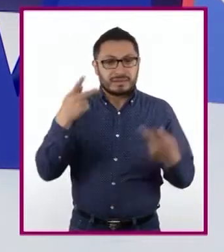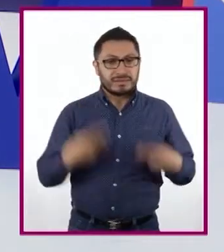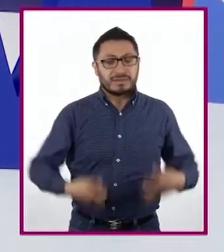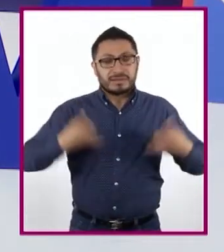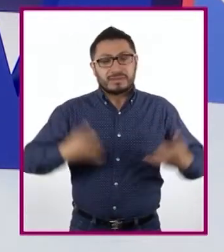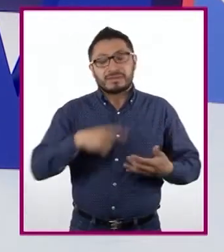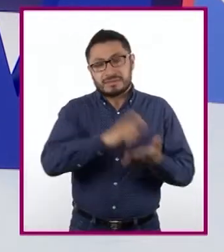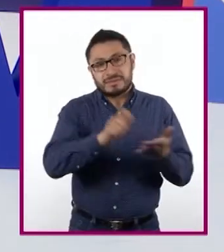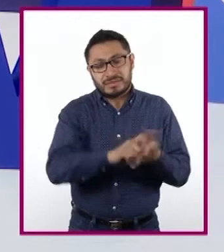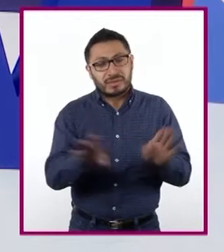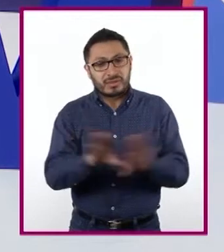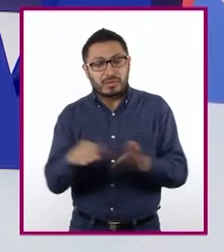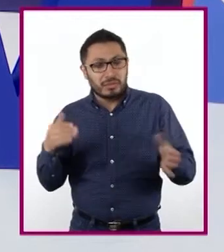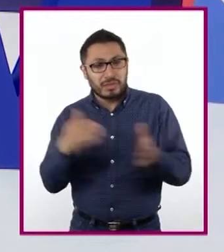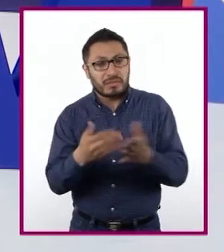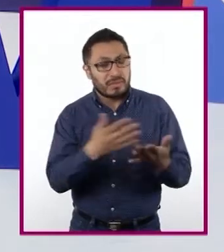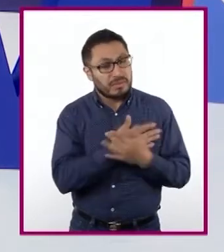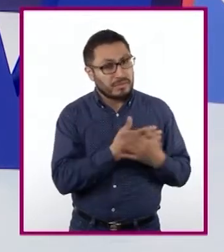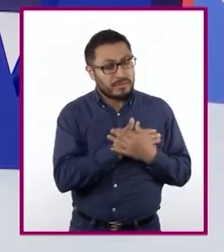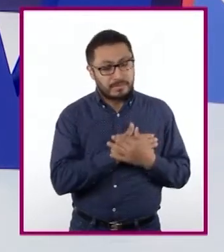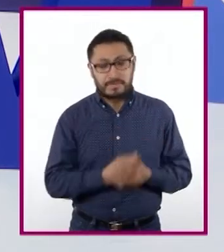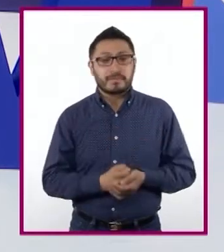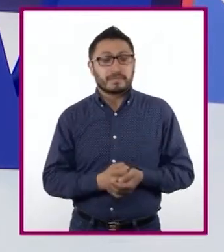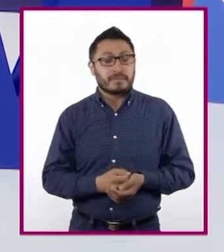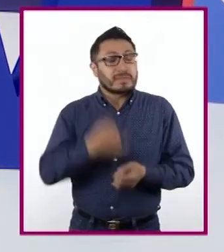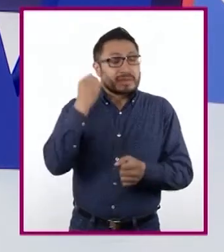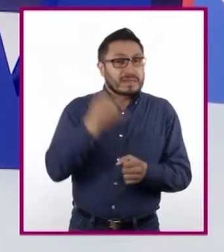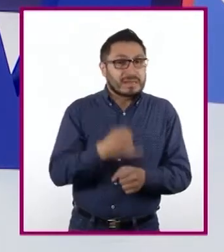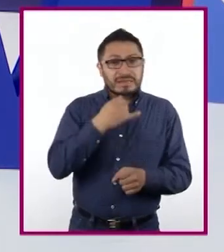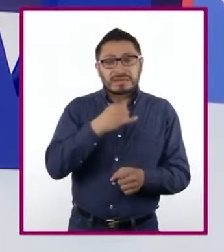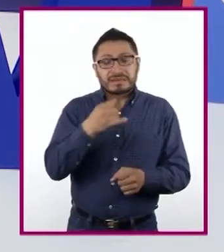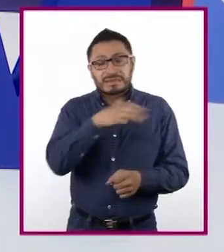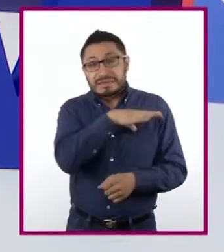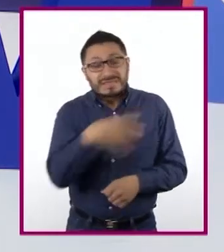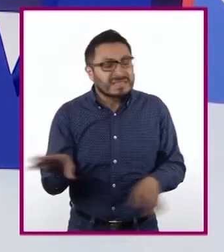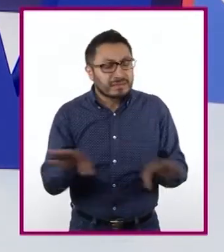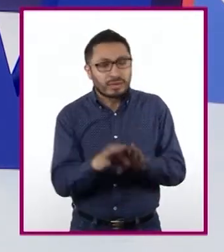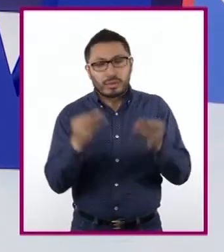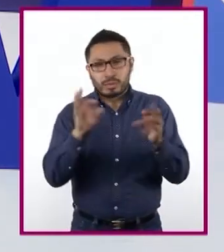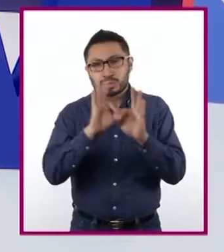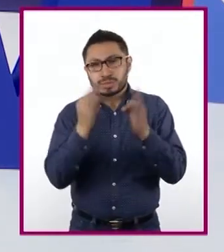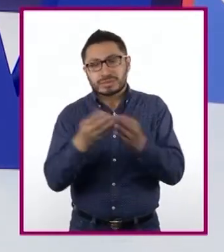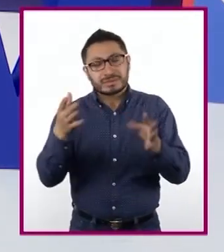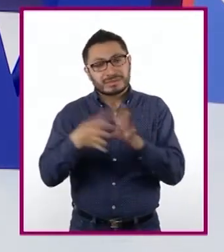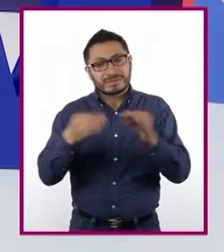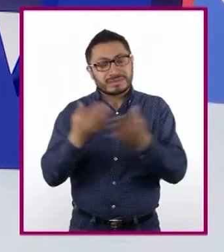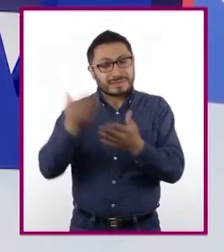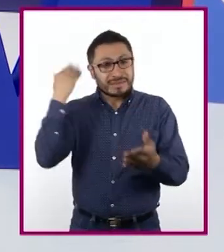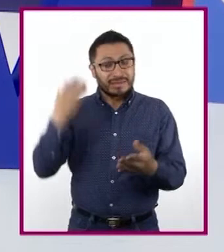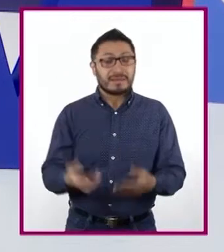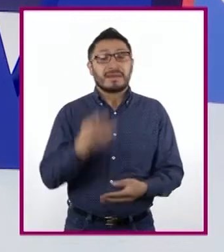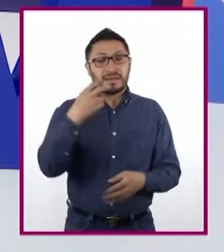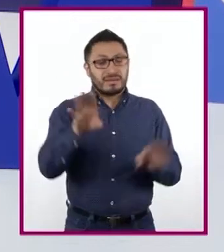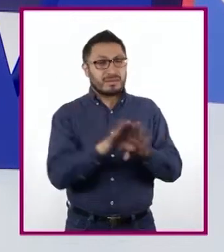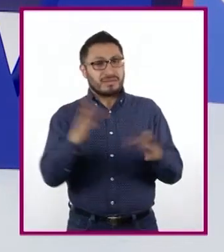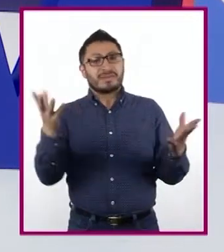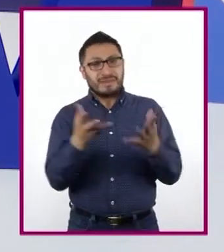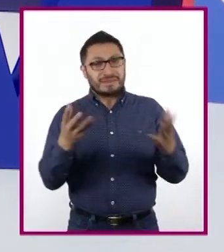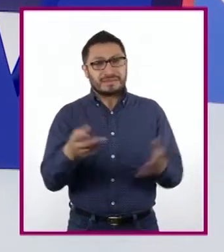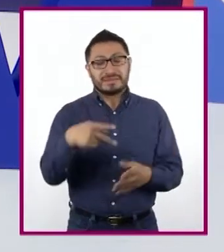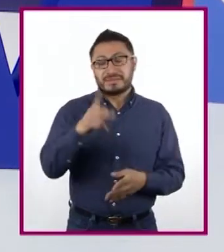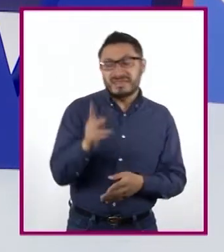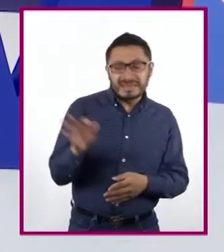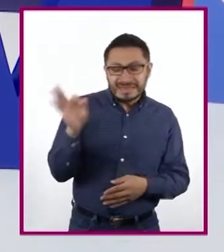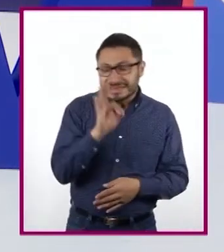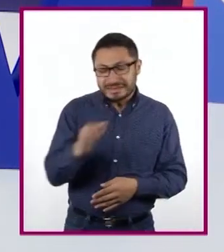joven impida el amor. Es increíble que existan tantas formas de expresar el pasado y de hecho lo hacemos solo que tal